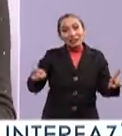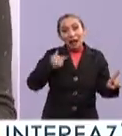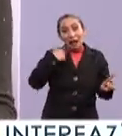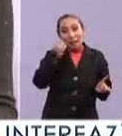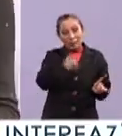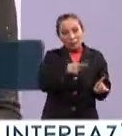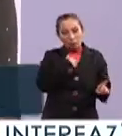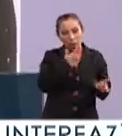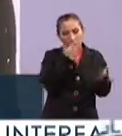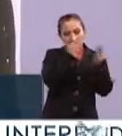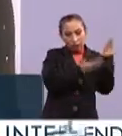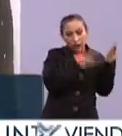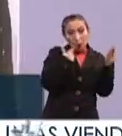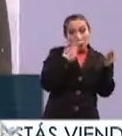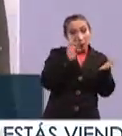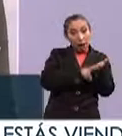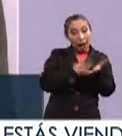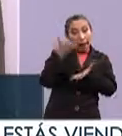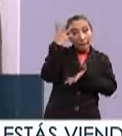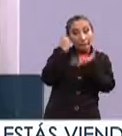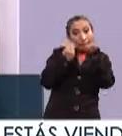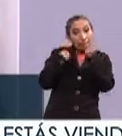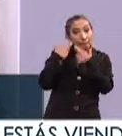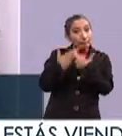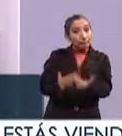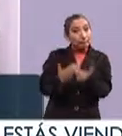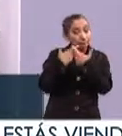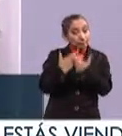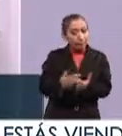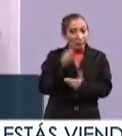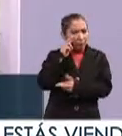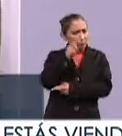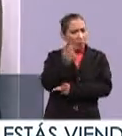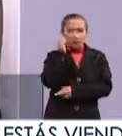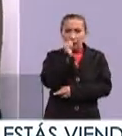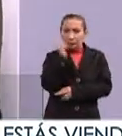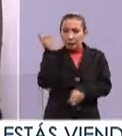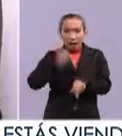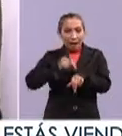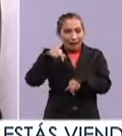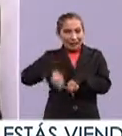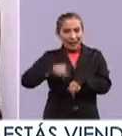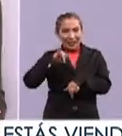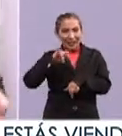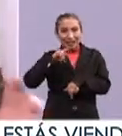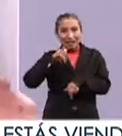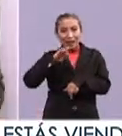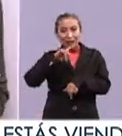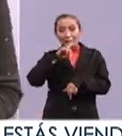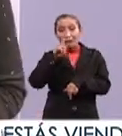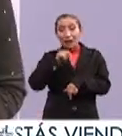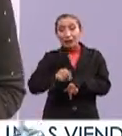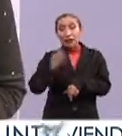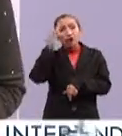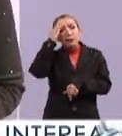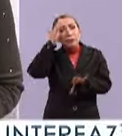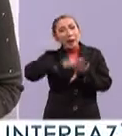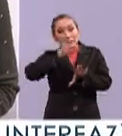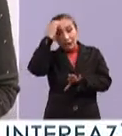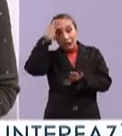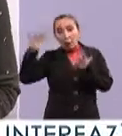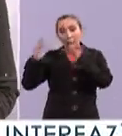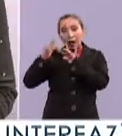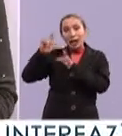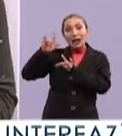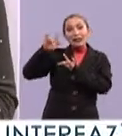al alma mater enriquece muchísimo la formación académica. Así lo vemos todos los días aquí en Interfaz. Y para conocer una nueva experiencia, nos vamos a